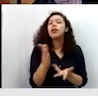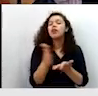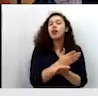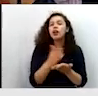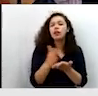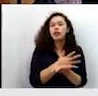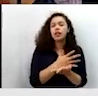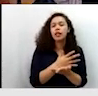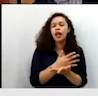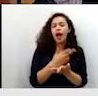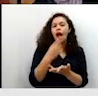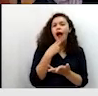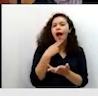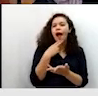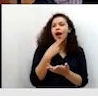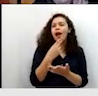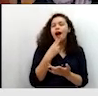azúcares refinados.